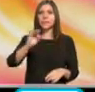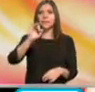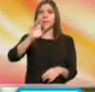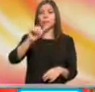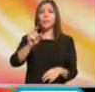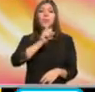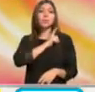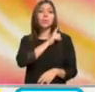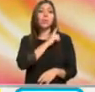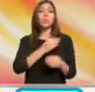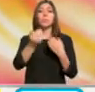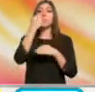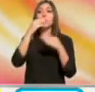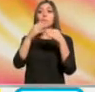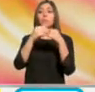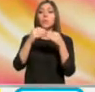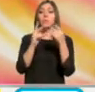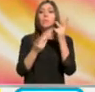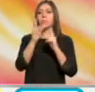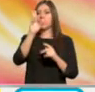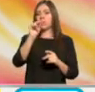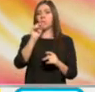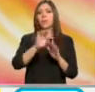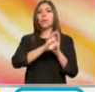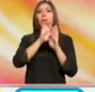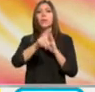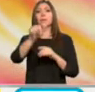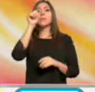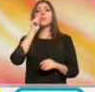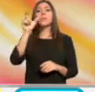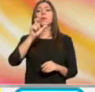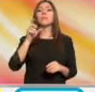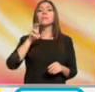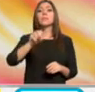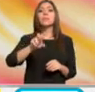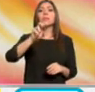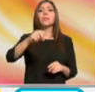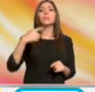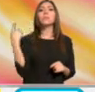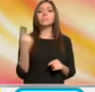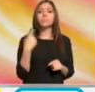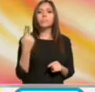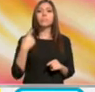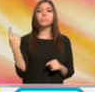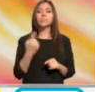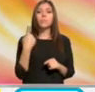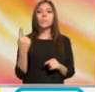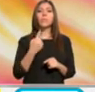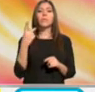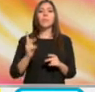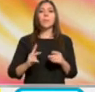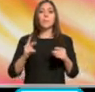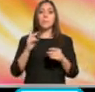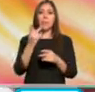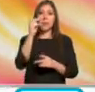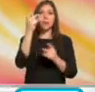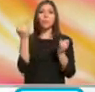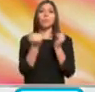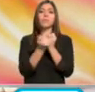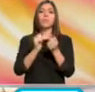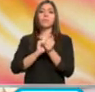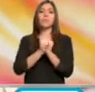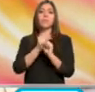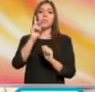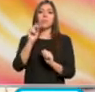consumir frutas y verduras ya lo tenemos. El tema de estar licuando las verduras también la daña. O